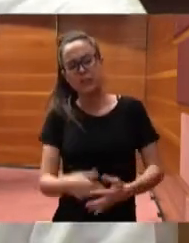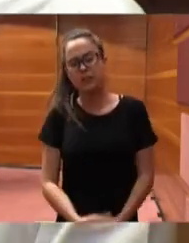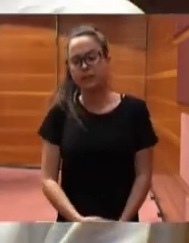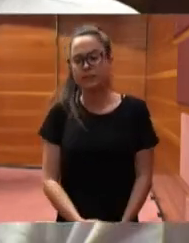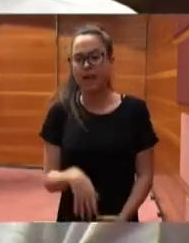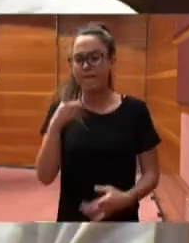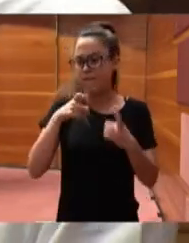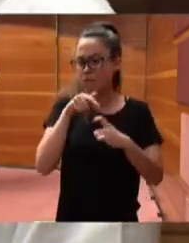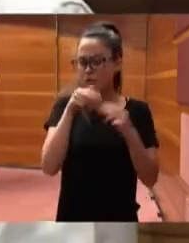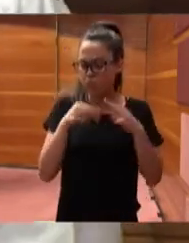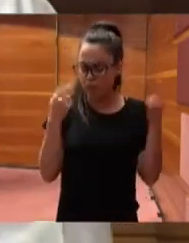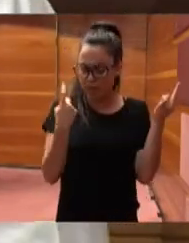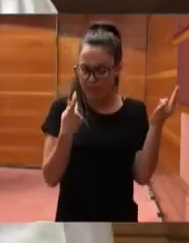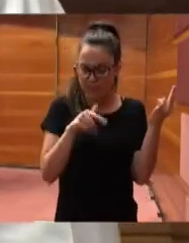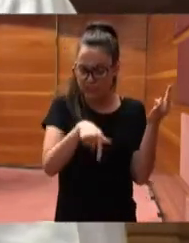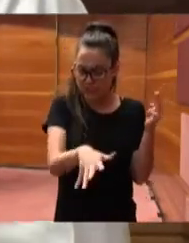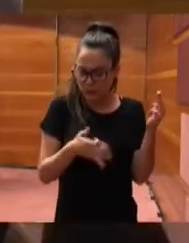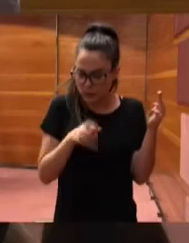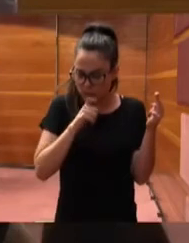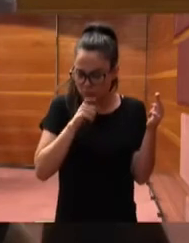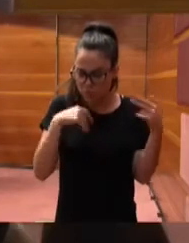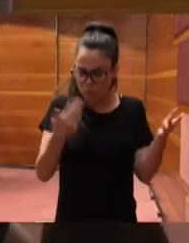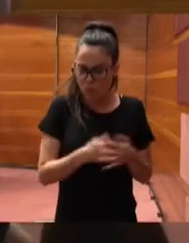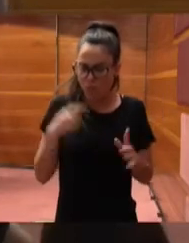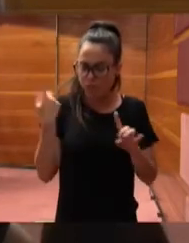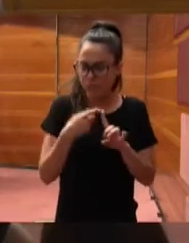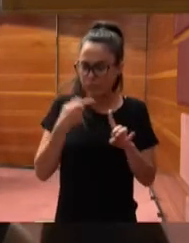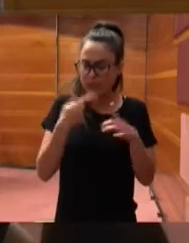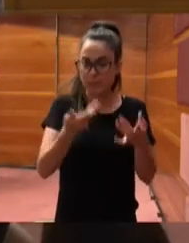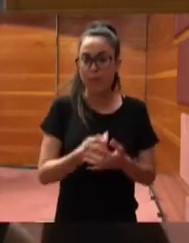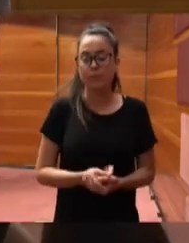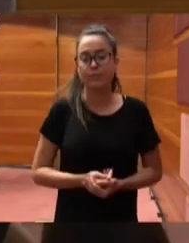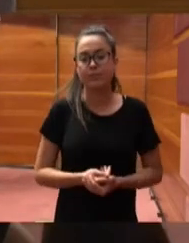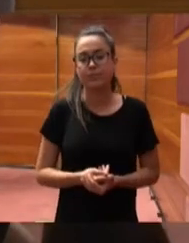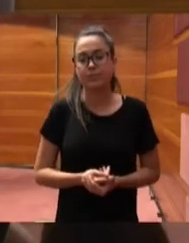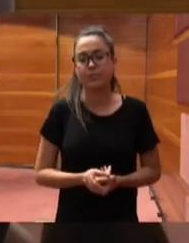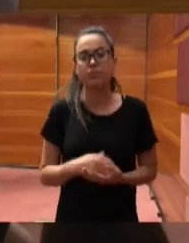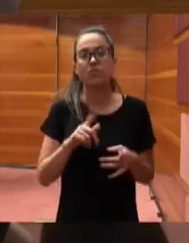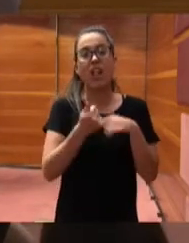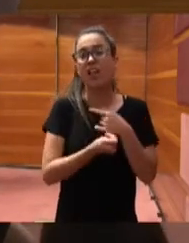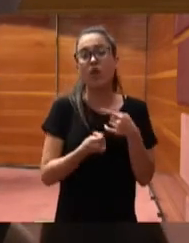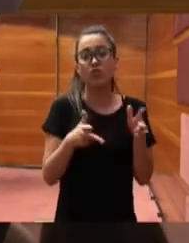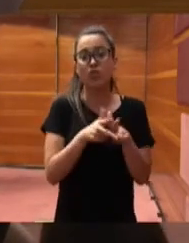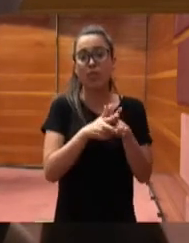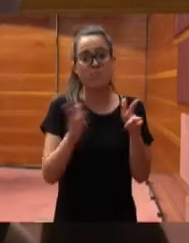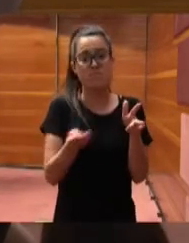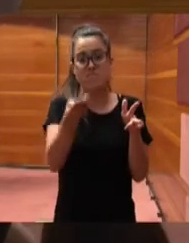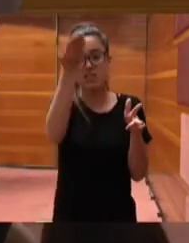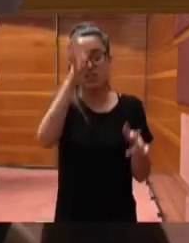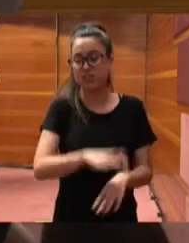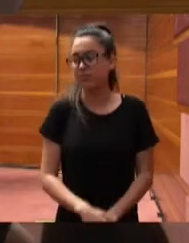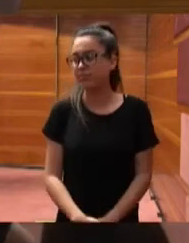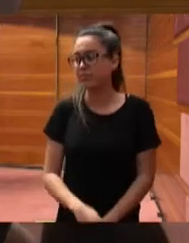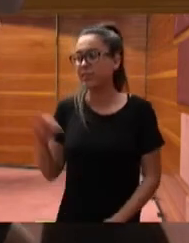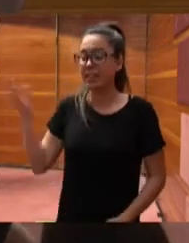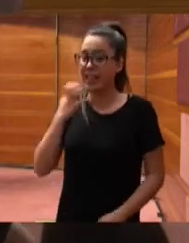esa información pública, me hace falta ese apoyo para que los ciudadanos sean capaces mejorar en esas áreas. Yo propondría otro ejemplo, el